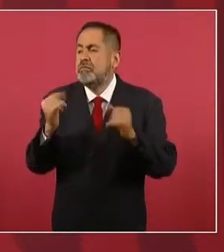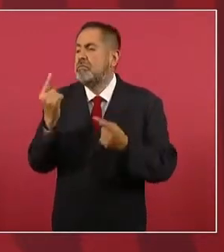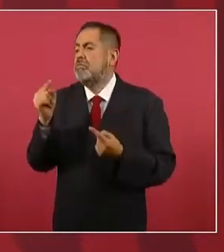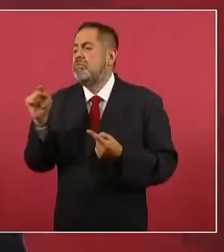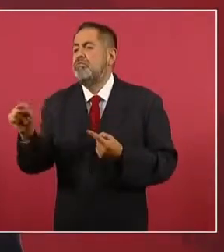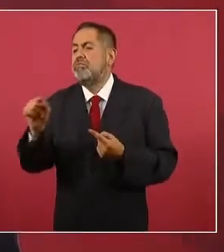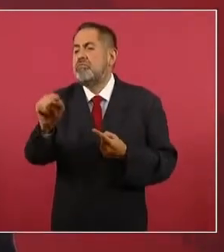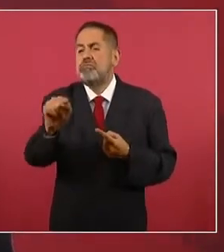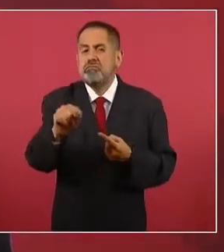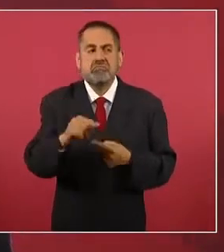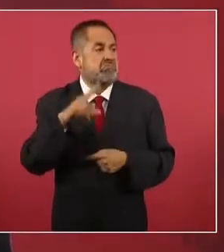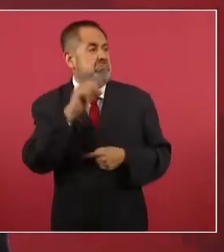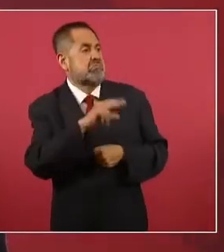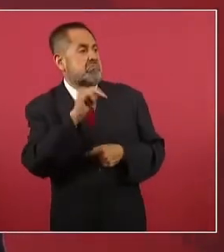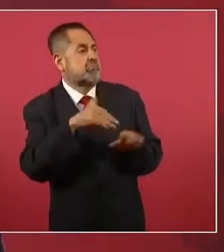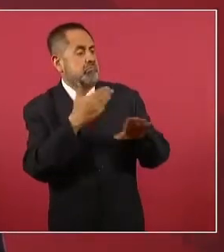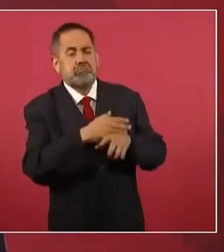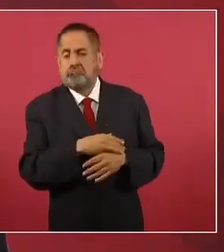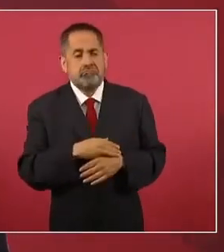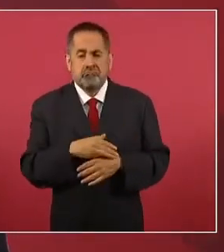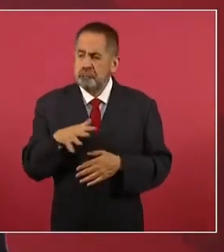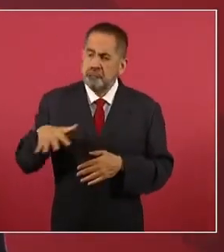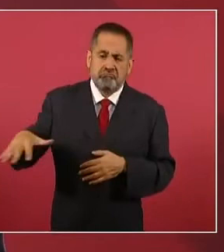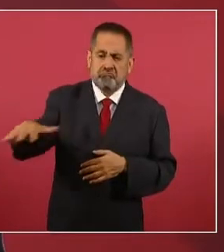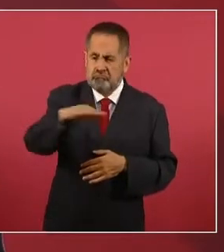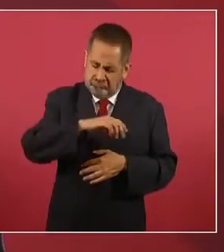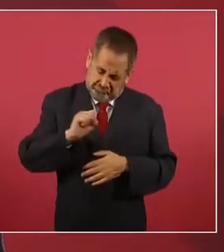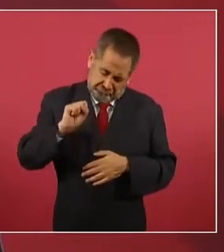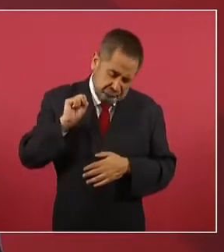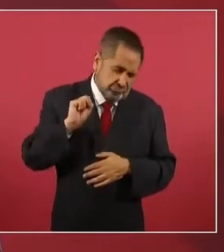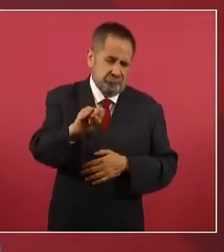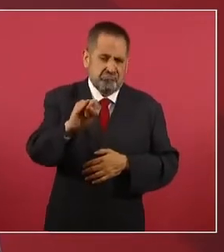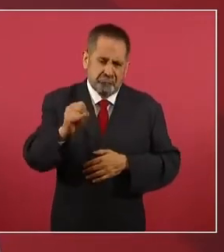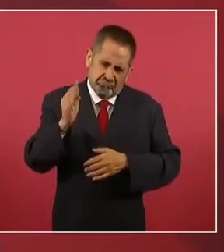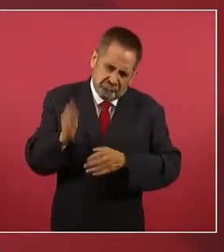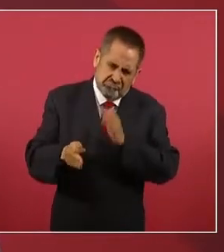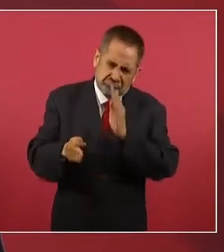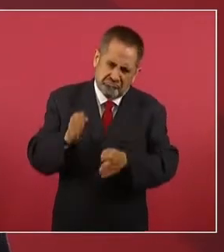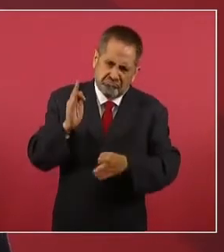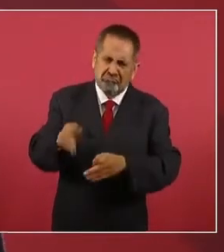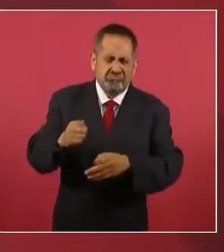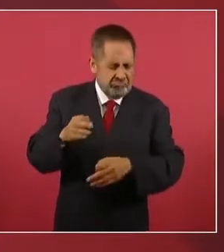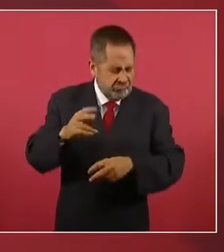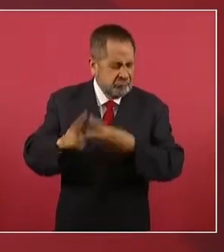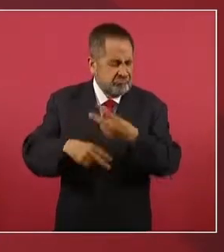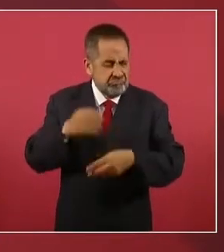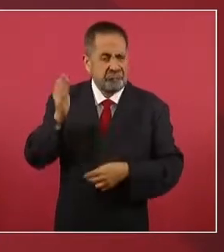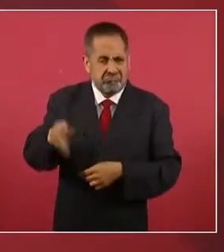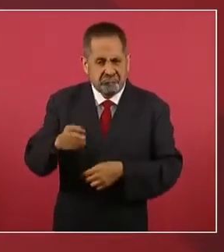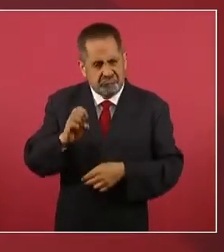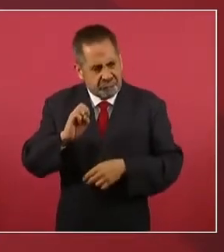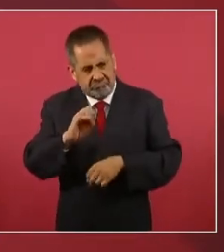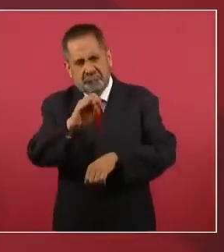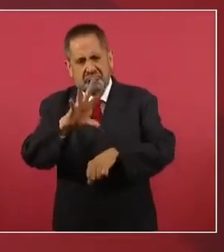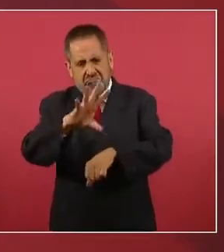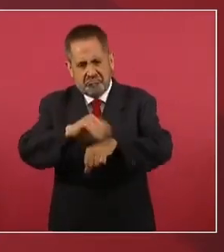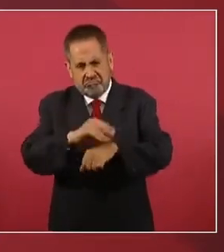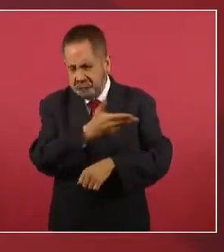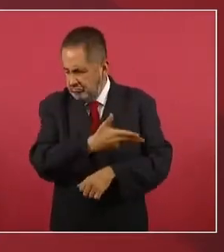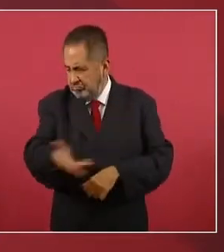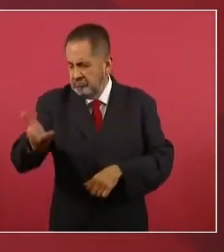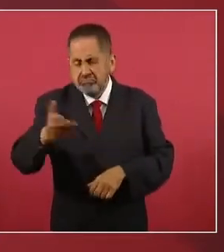en contra. todos dando la anuencia para que pase el